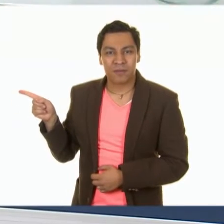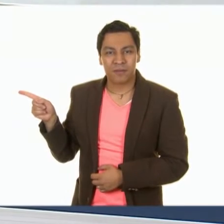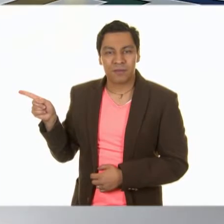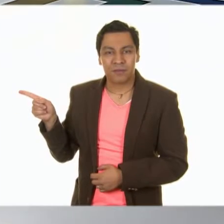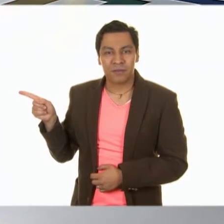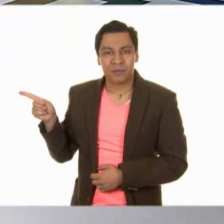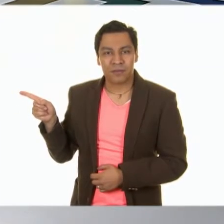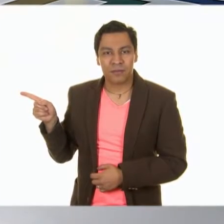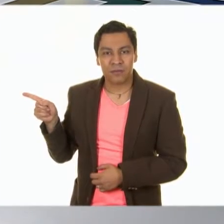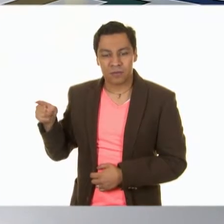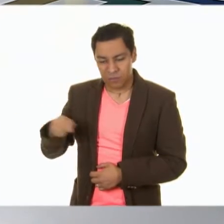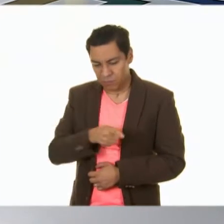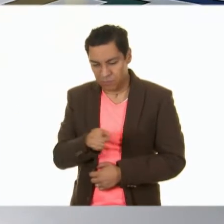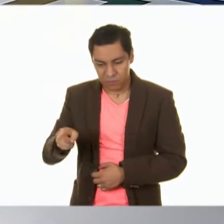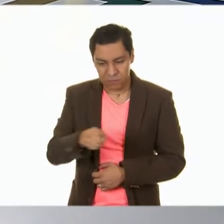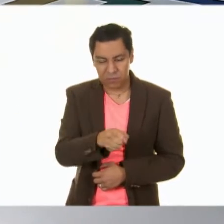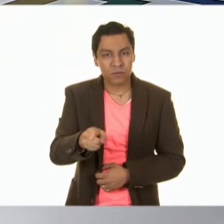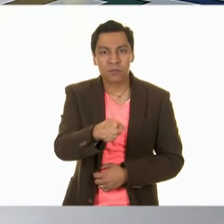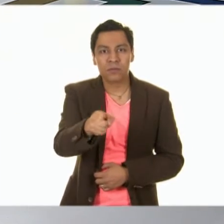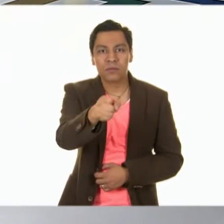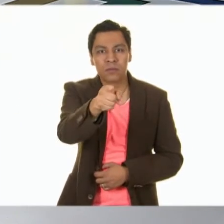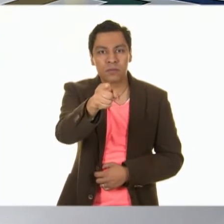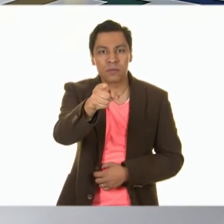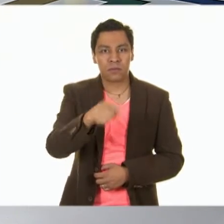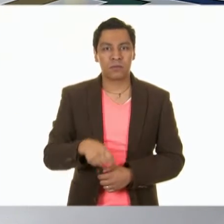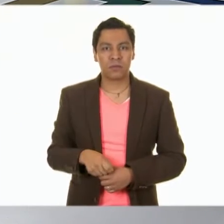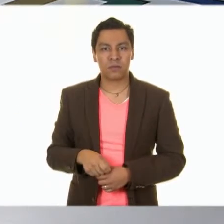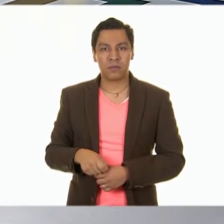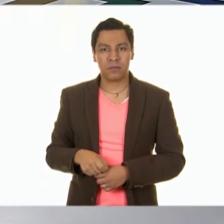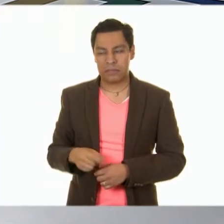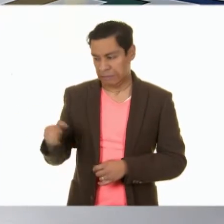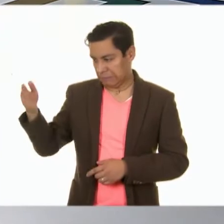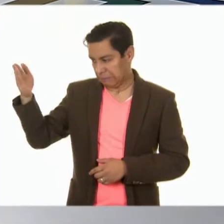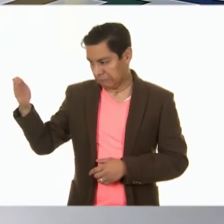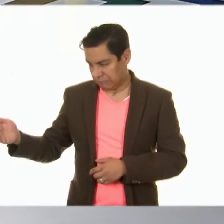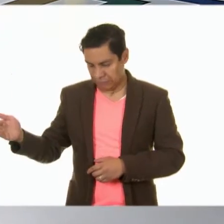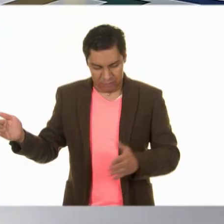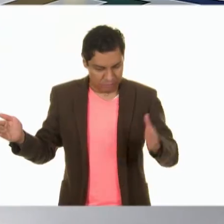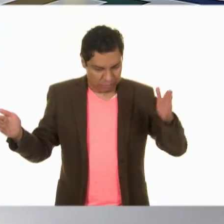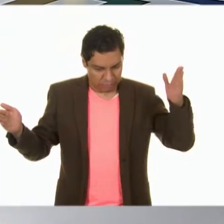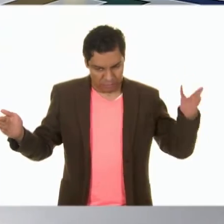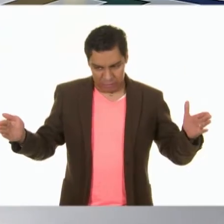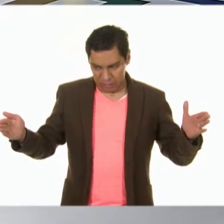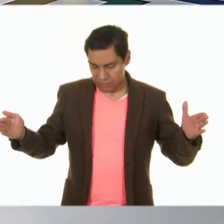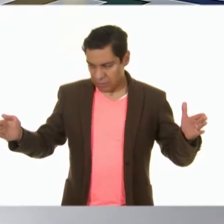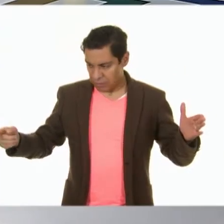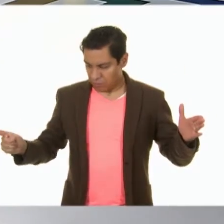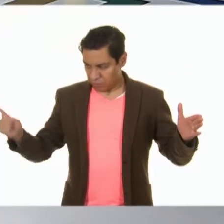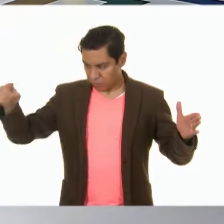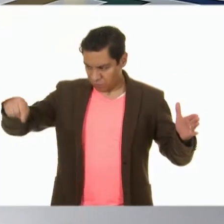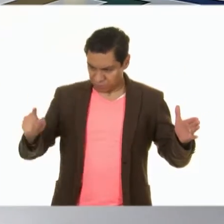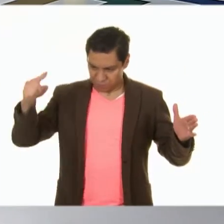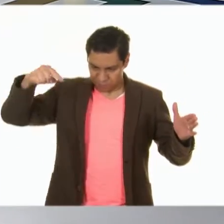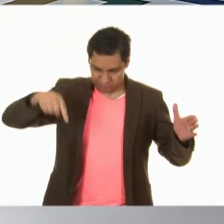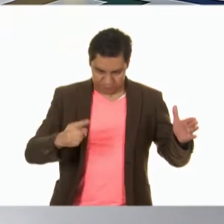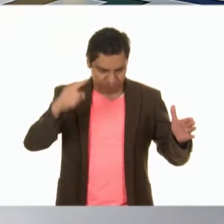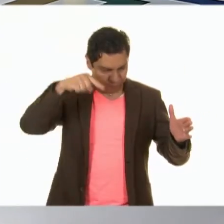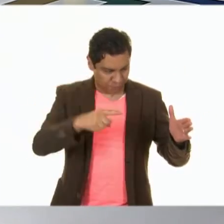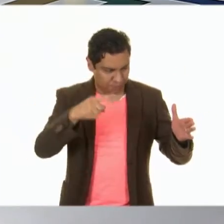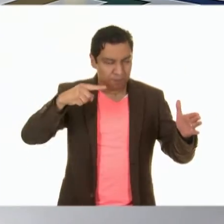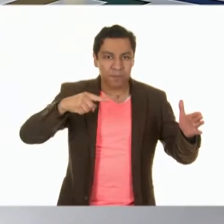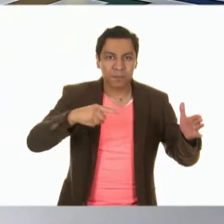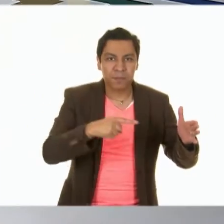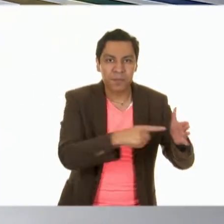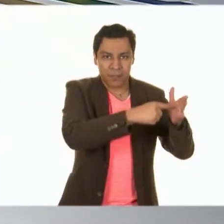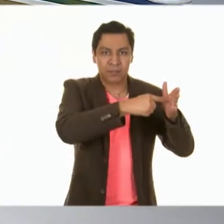ajá, ¿qué pueden notar? Bueno, pues tiene una longitud de onda pues más corta, ¿no? Así